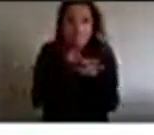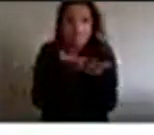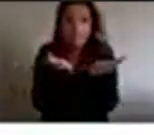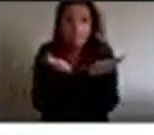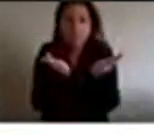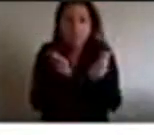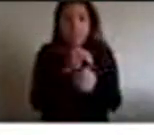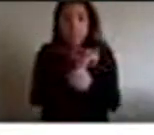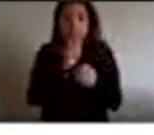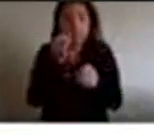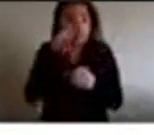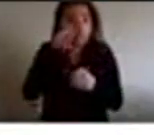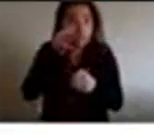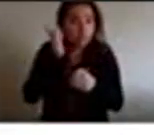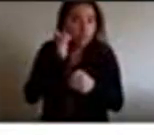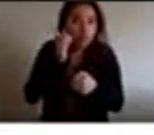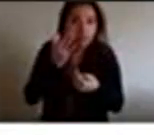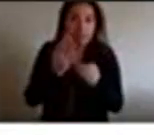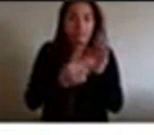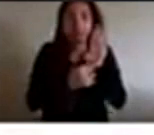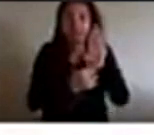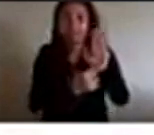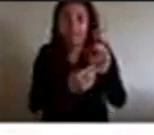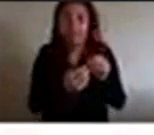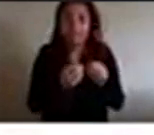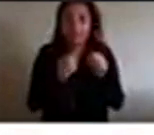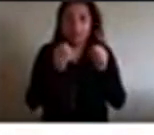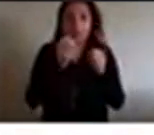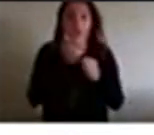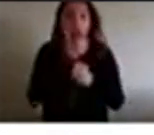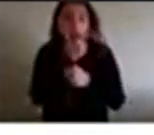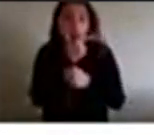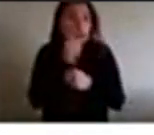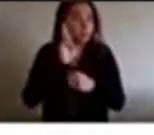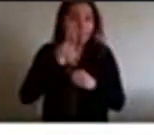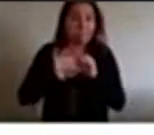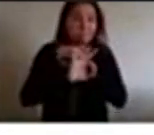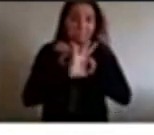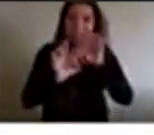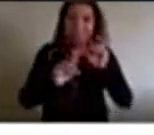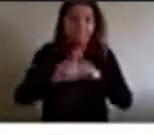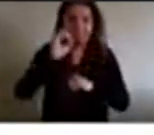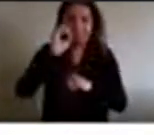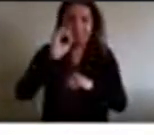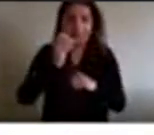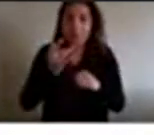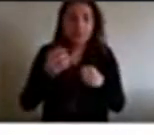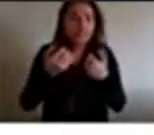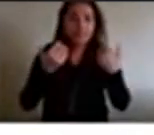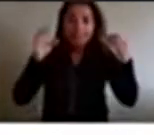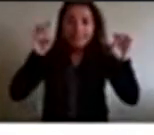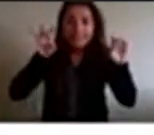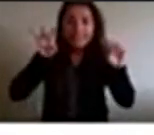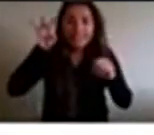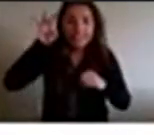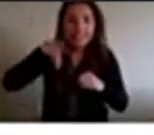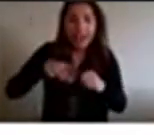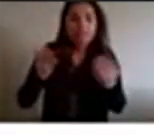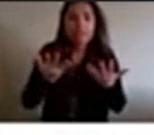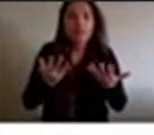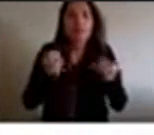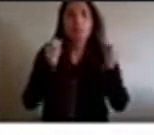muchas dudas y seguro va a permitir que logren avanzar en todos los procesos de contratación de personas